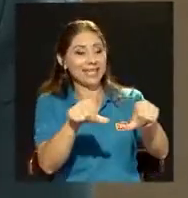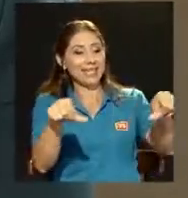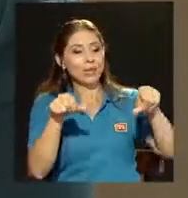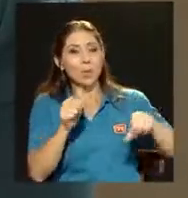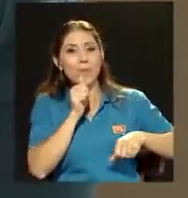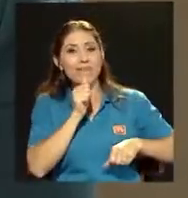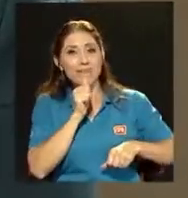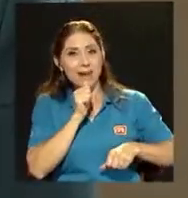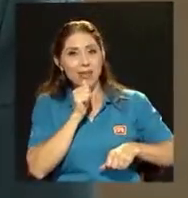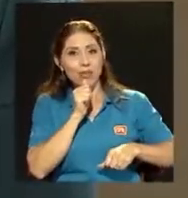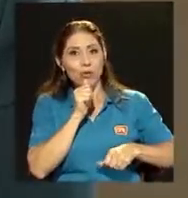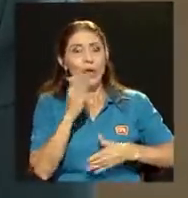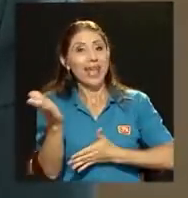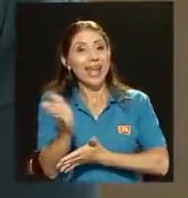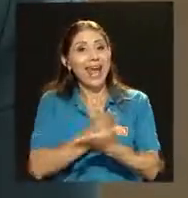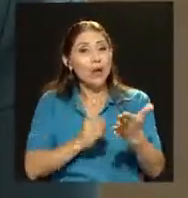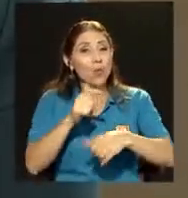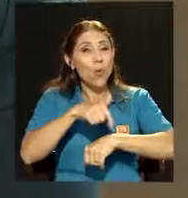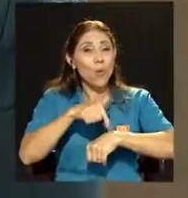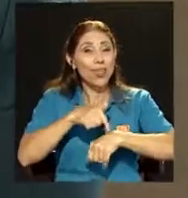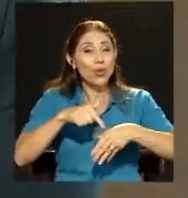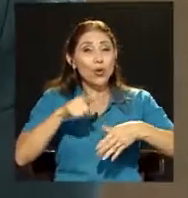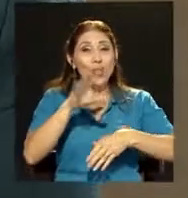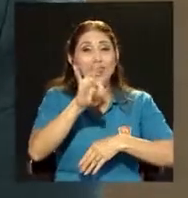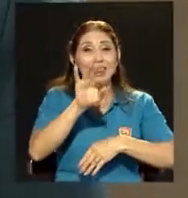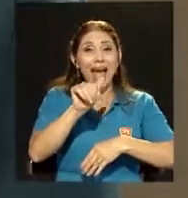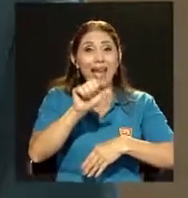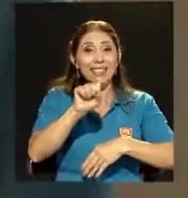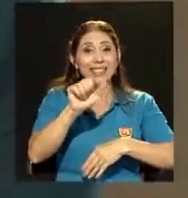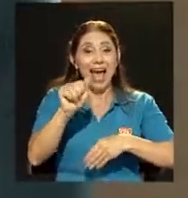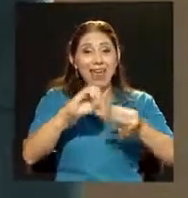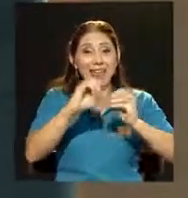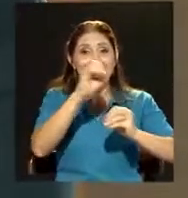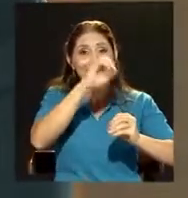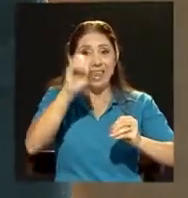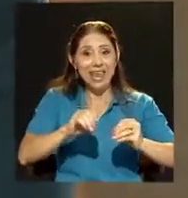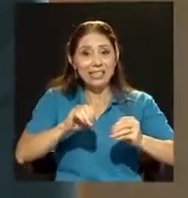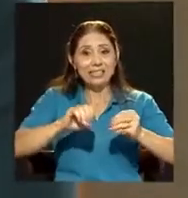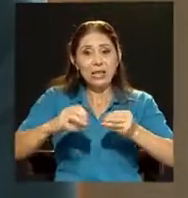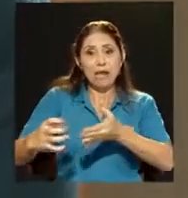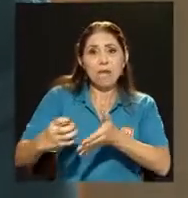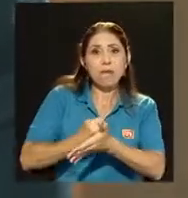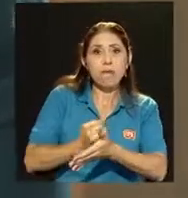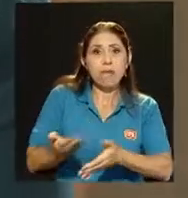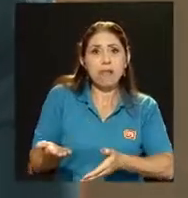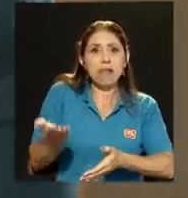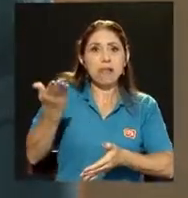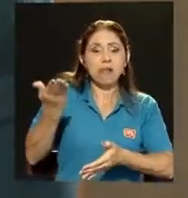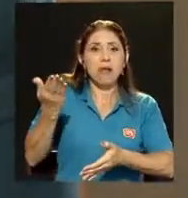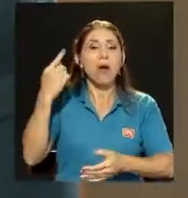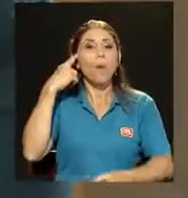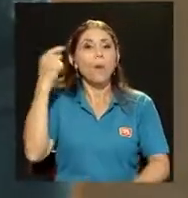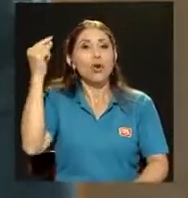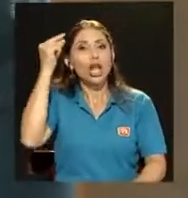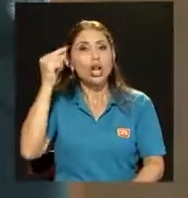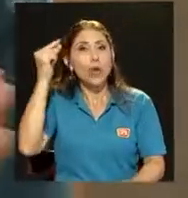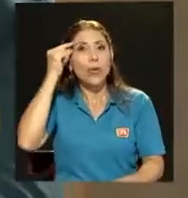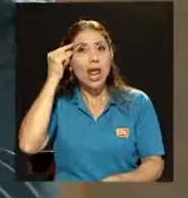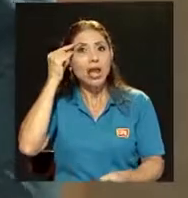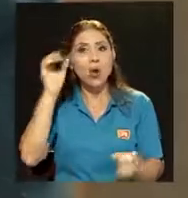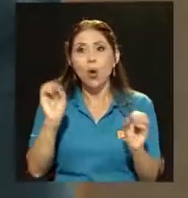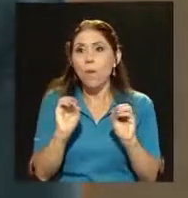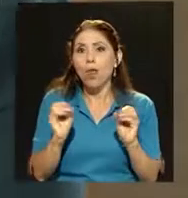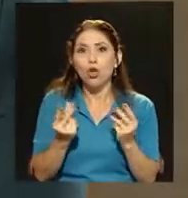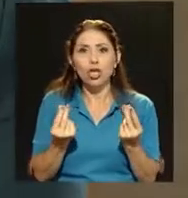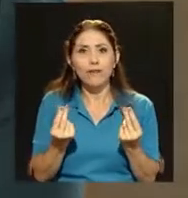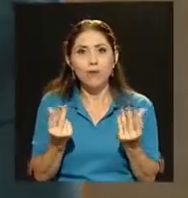momento ya las tasas de interés empiezan a subir porque el gobierno, como no tiene fondos,